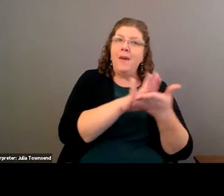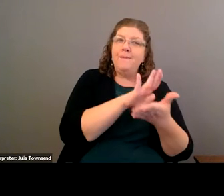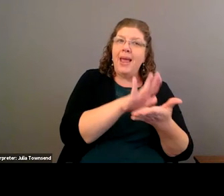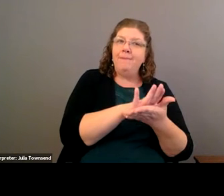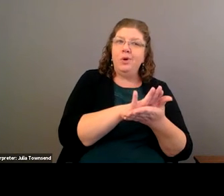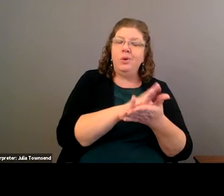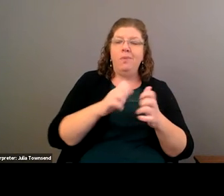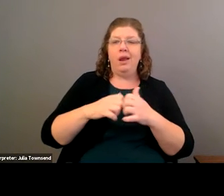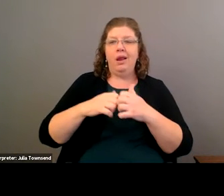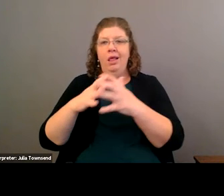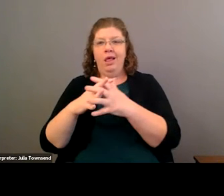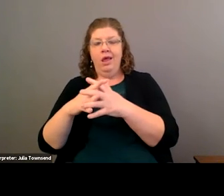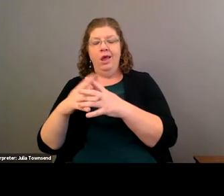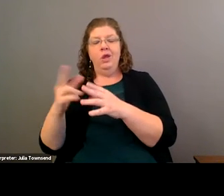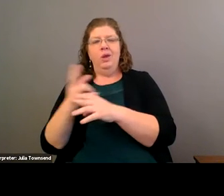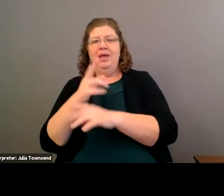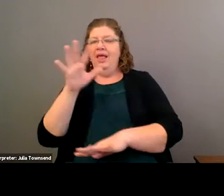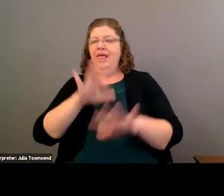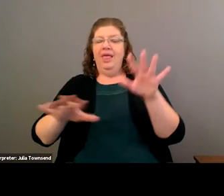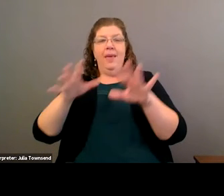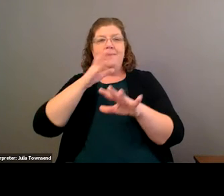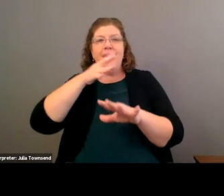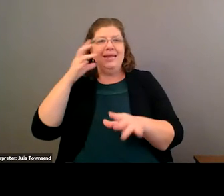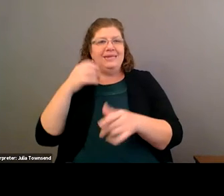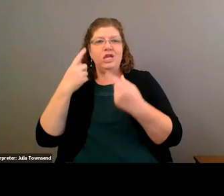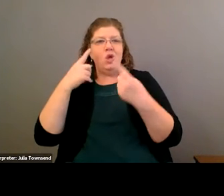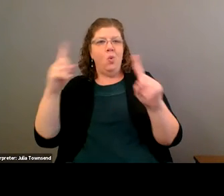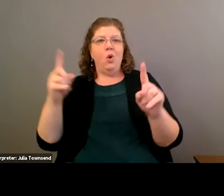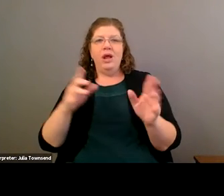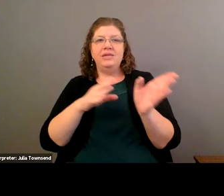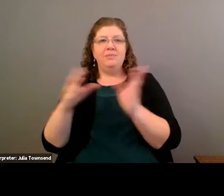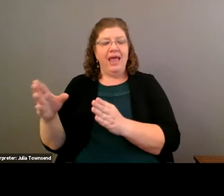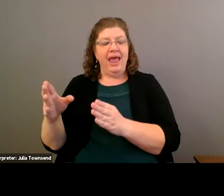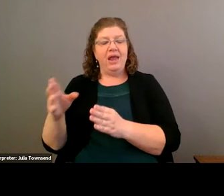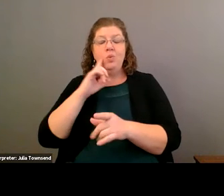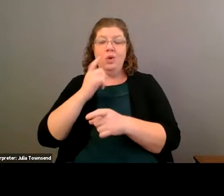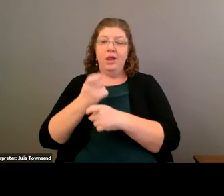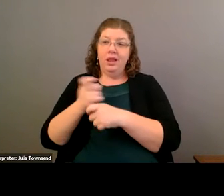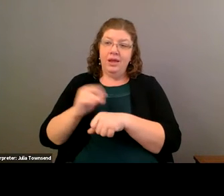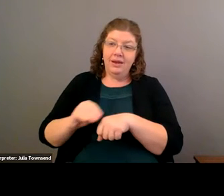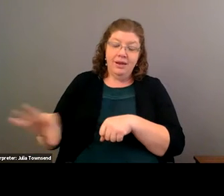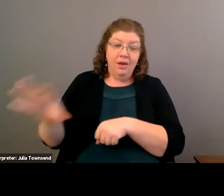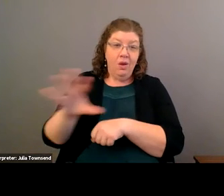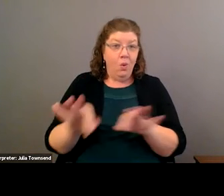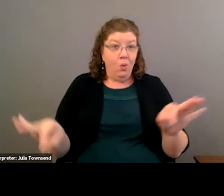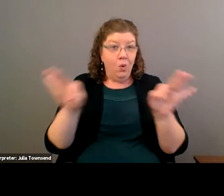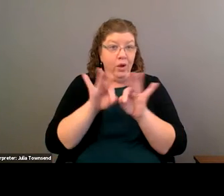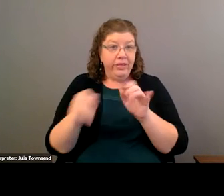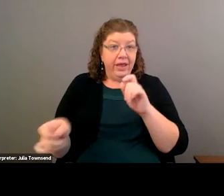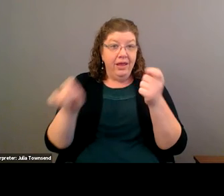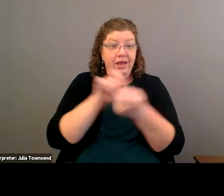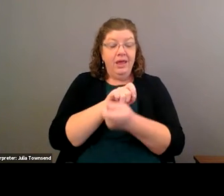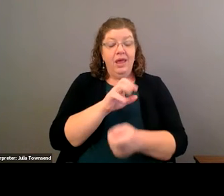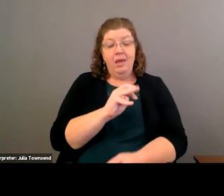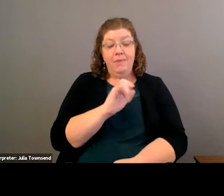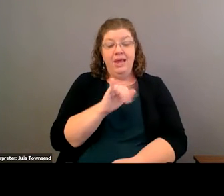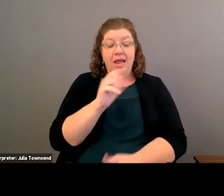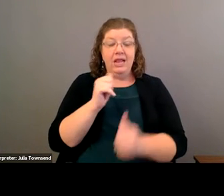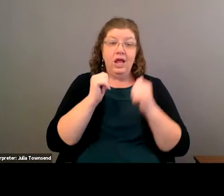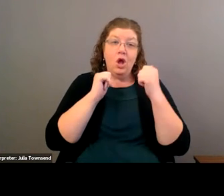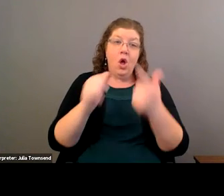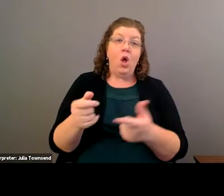cuando las trazas de implementar simplemente no funcionan. Y esto causa mucho daño